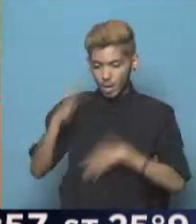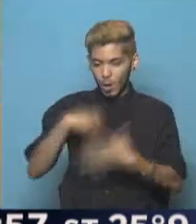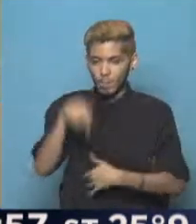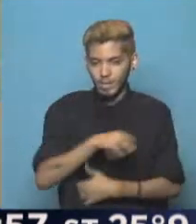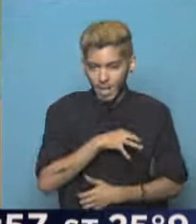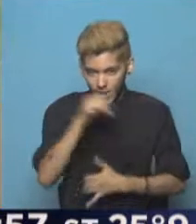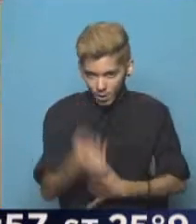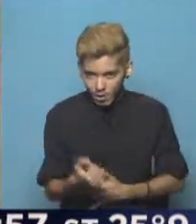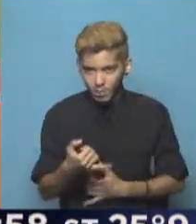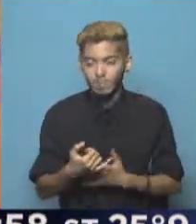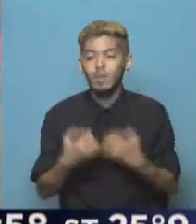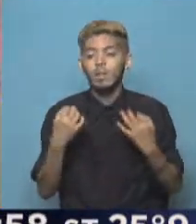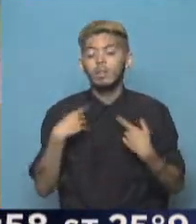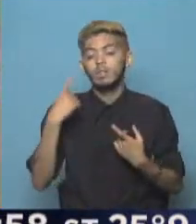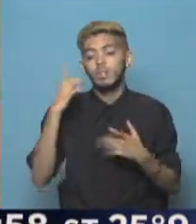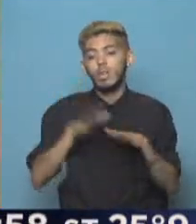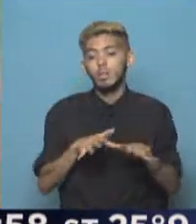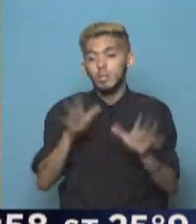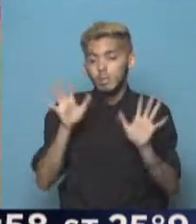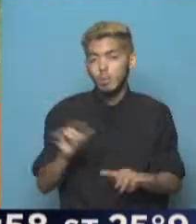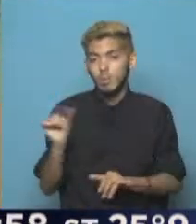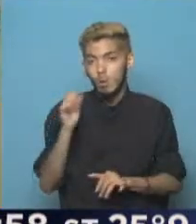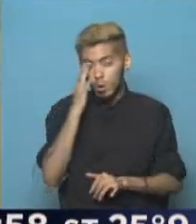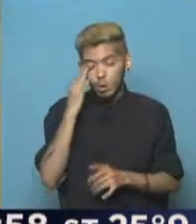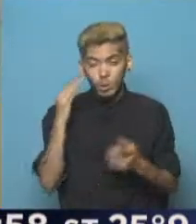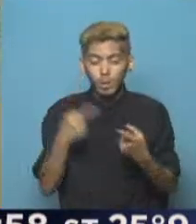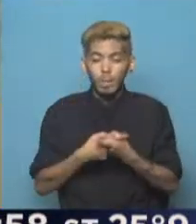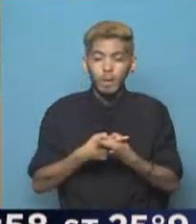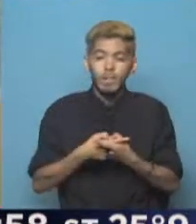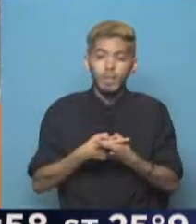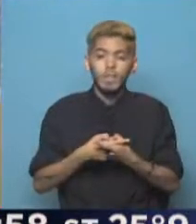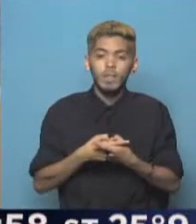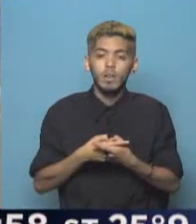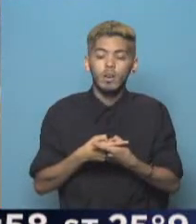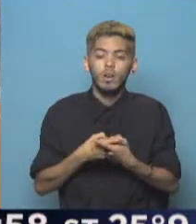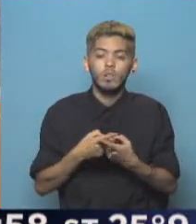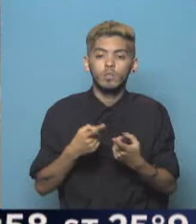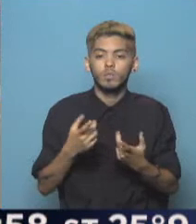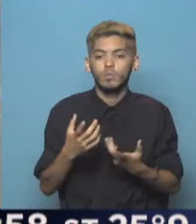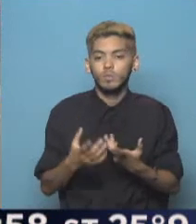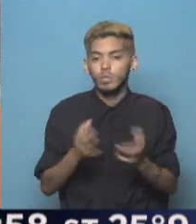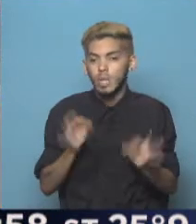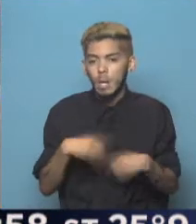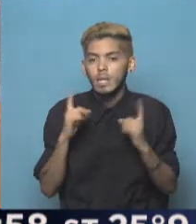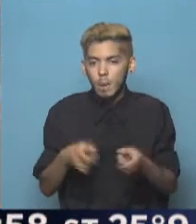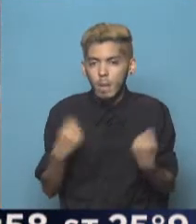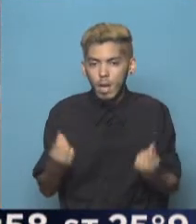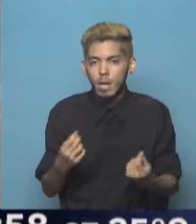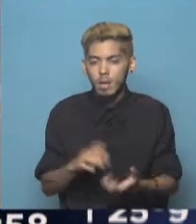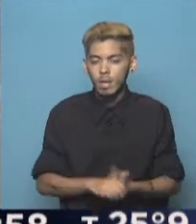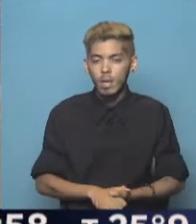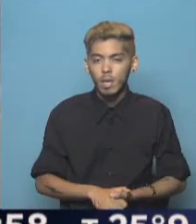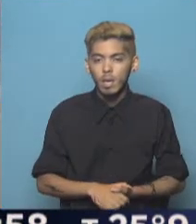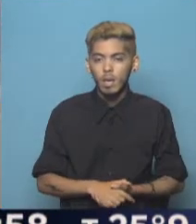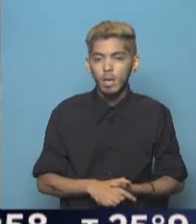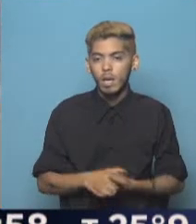una situación en la cual se paró un poco de superclásicos. Saber también que los